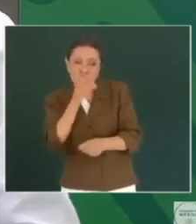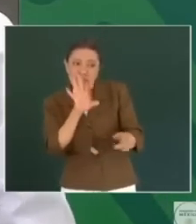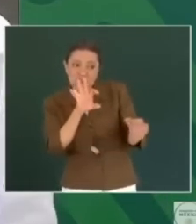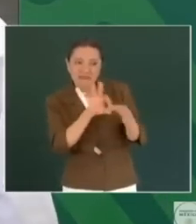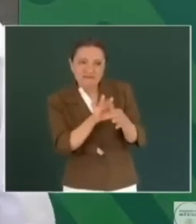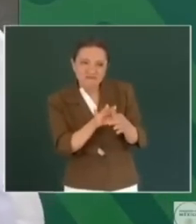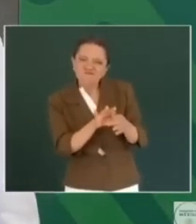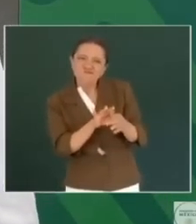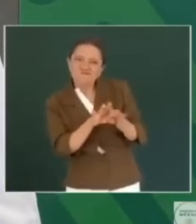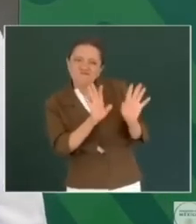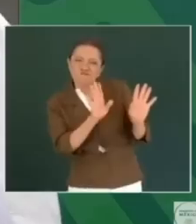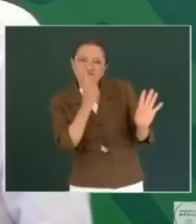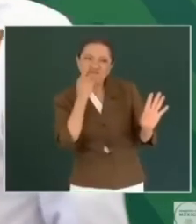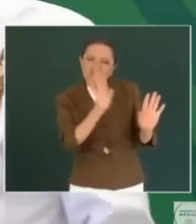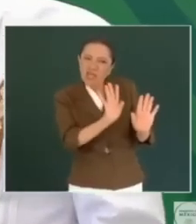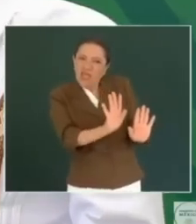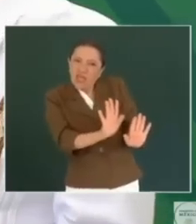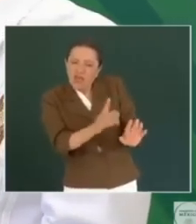y entonces